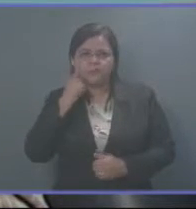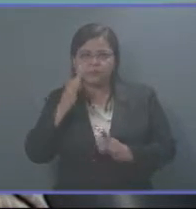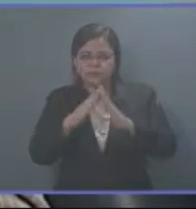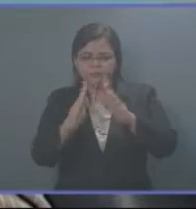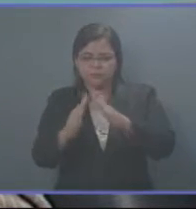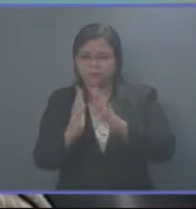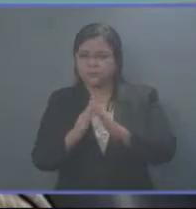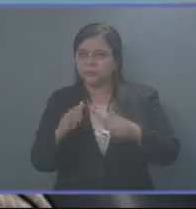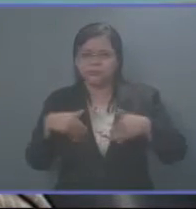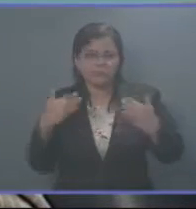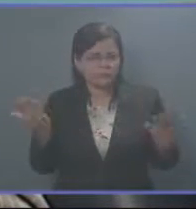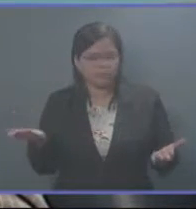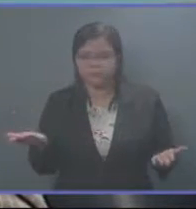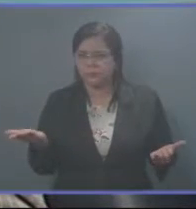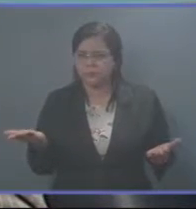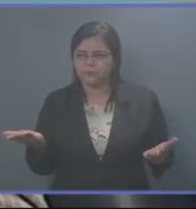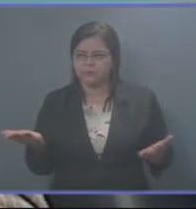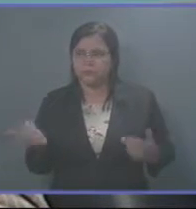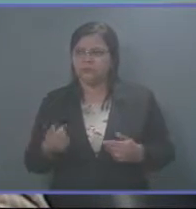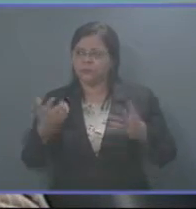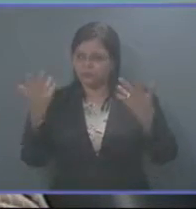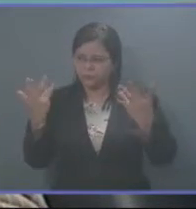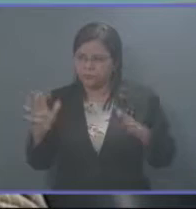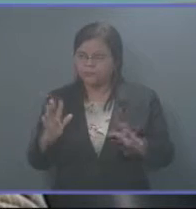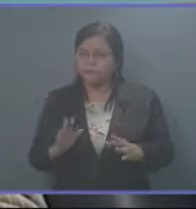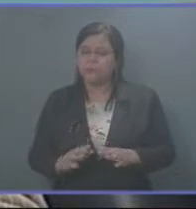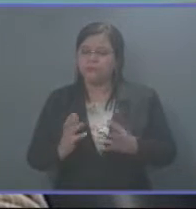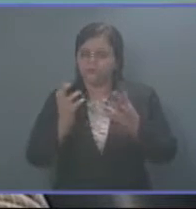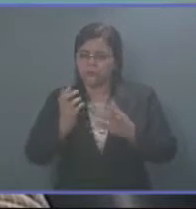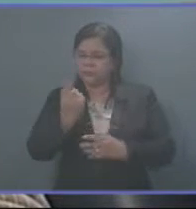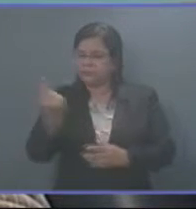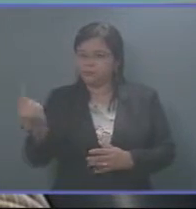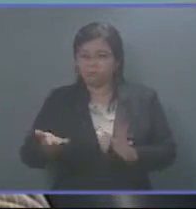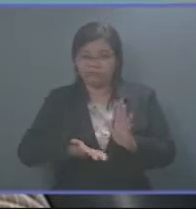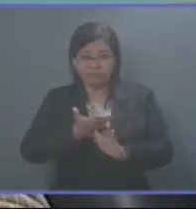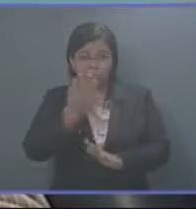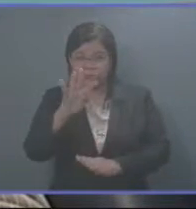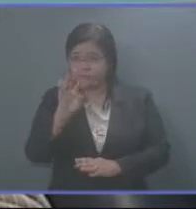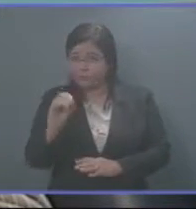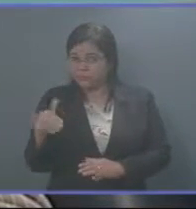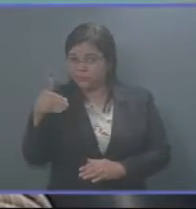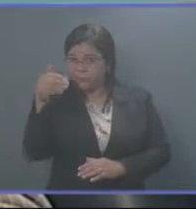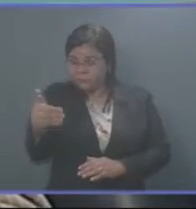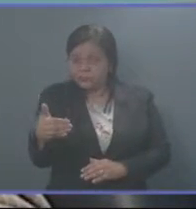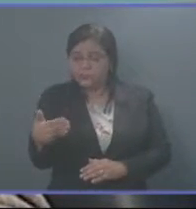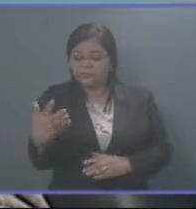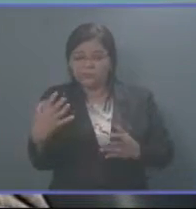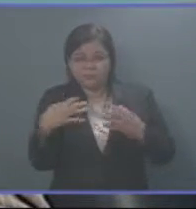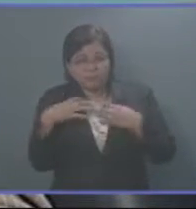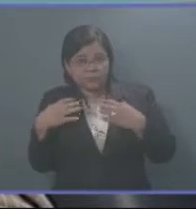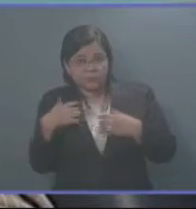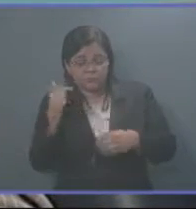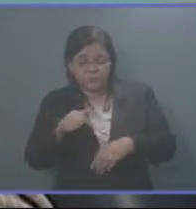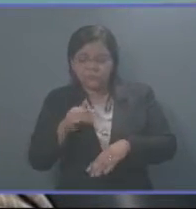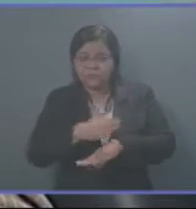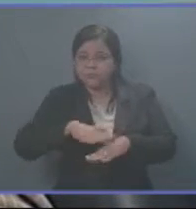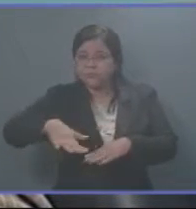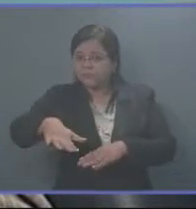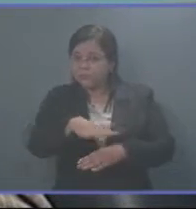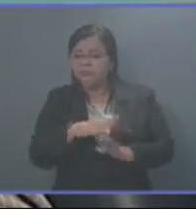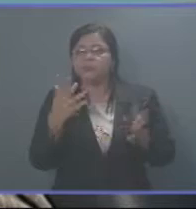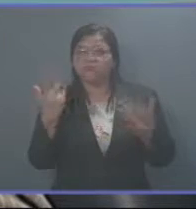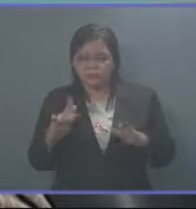viviendas. Ya hay personas que tenían más de 40 años de habitar ahí, donde ya había